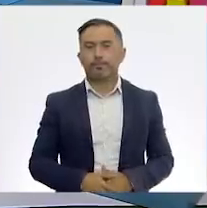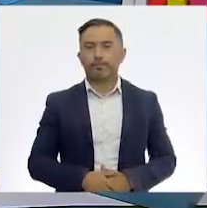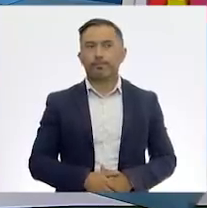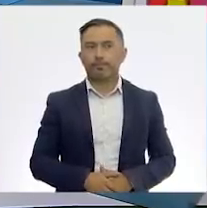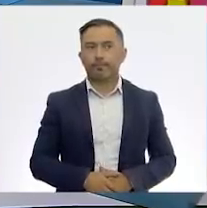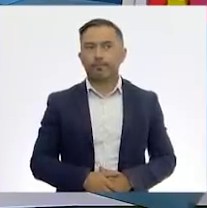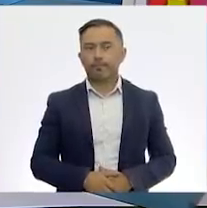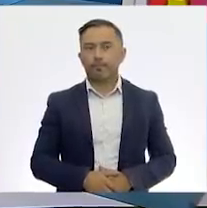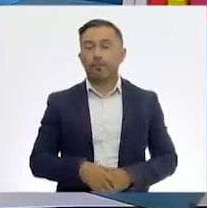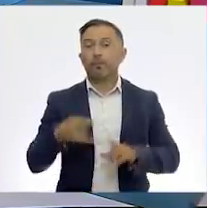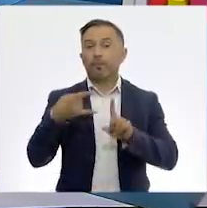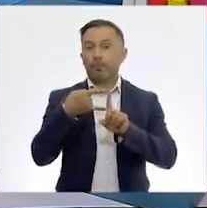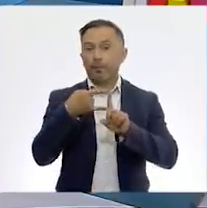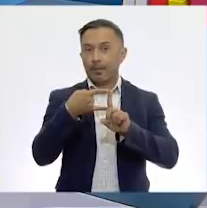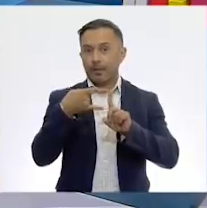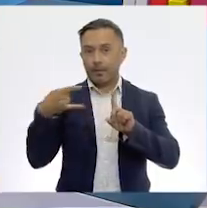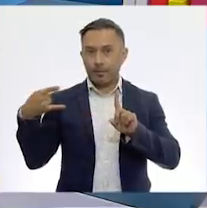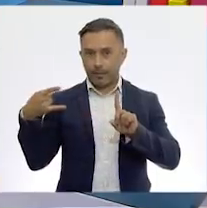un rectángulo,